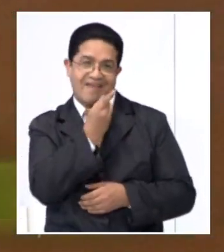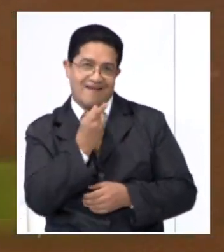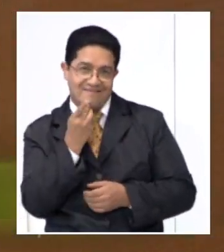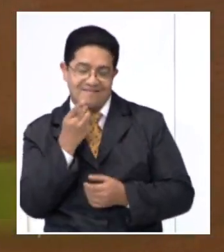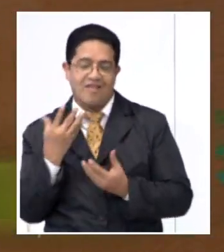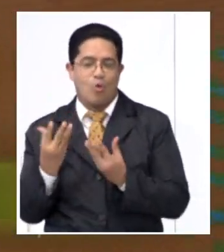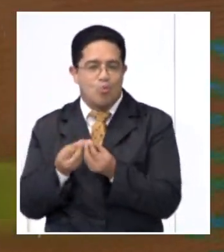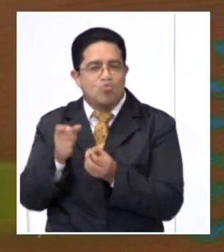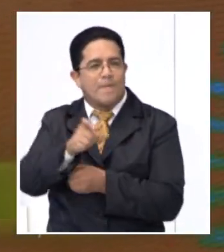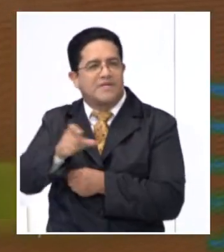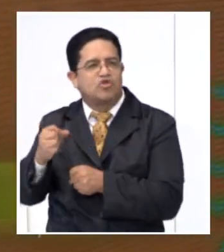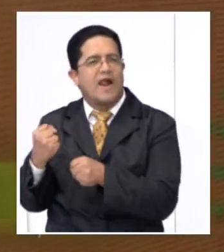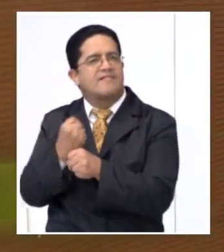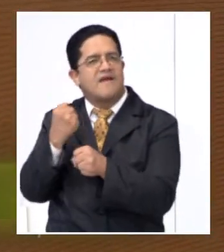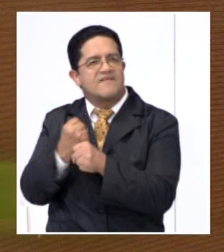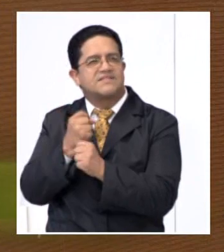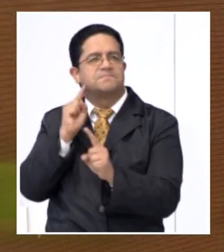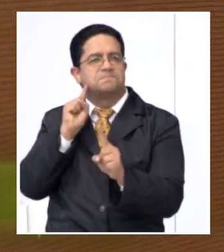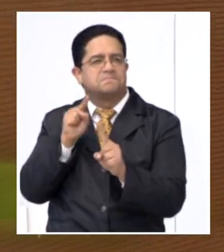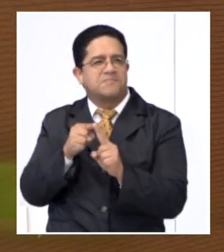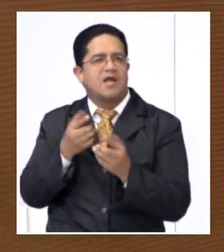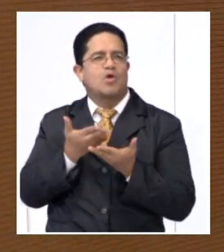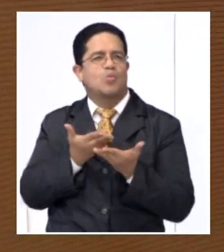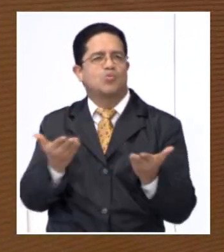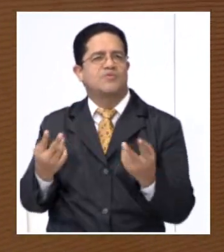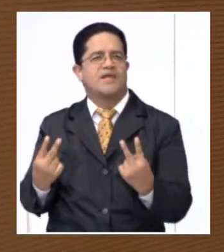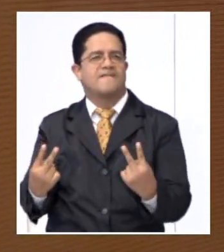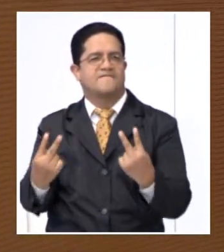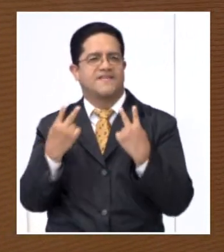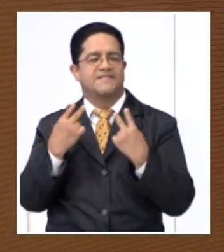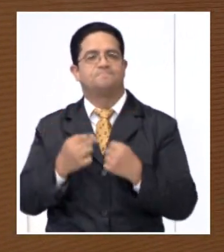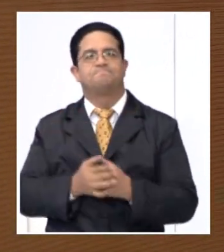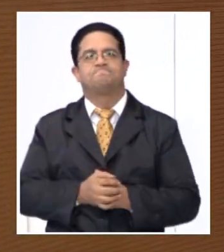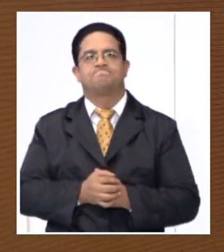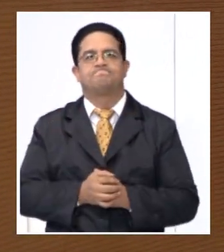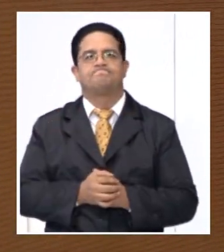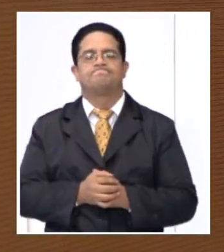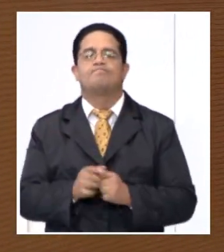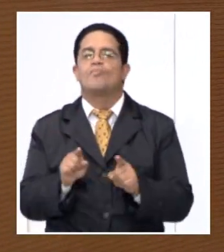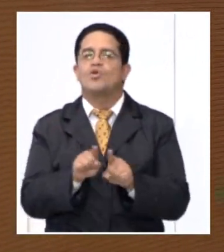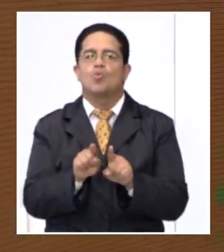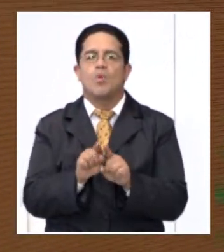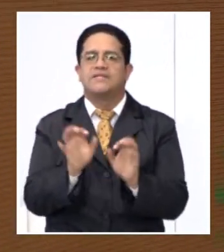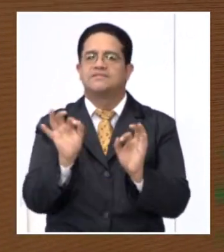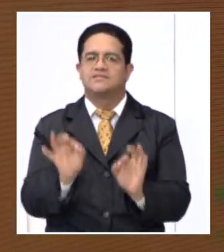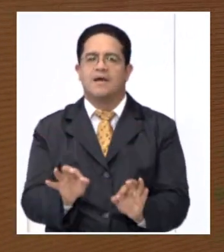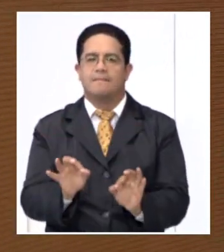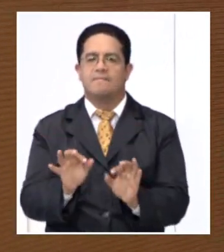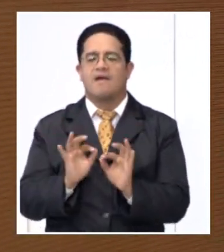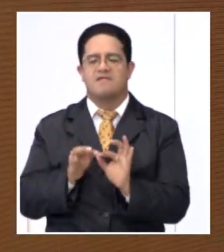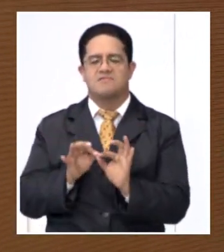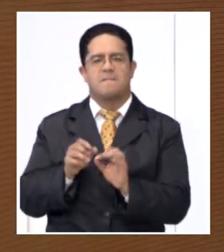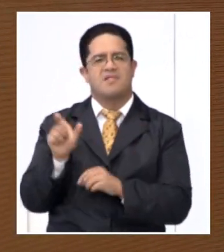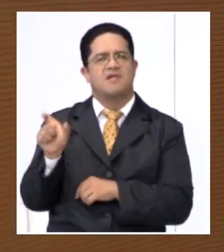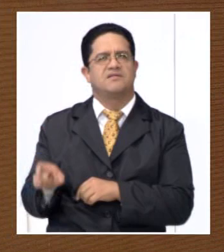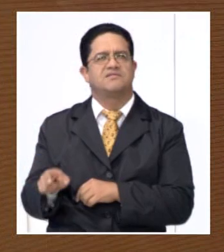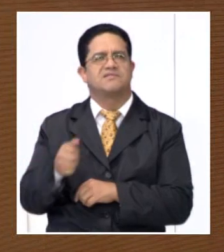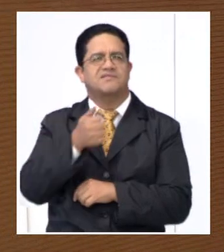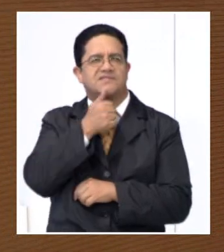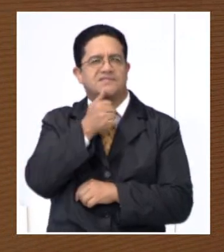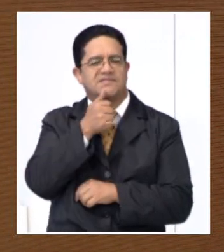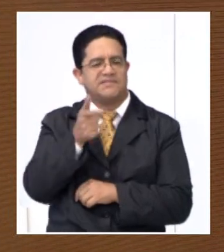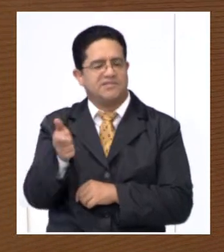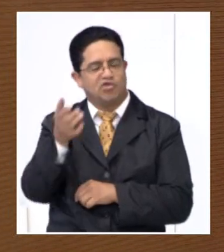equipo técnico y de producción que hace posible que este espacio llegue hasta sus hogares. Como siempre, en interpretación de lengua de señas,